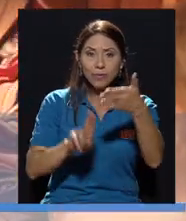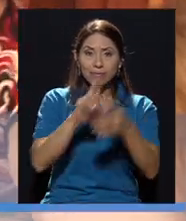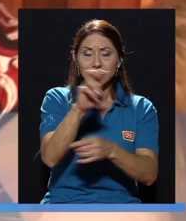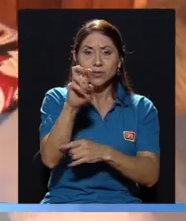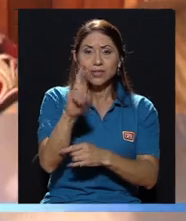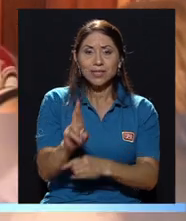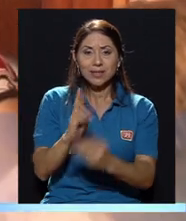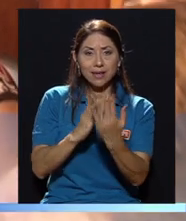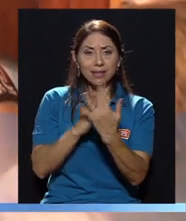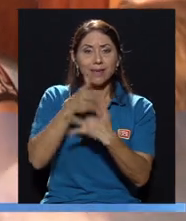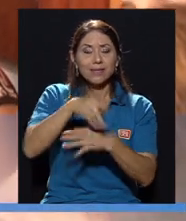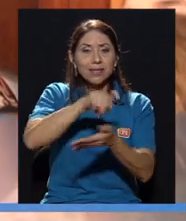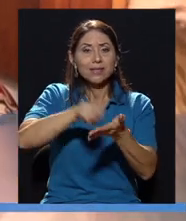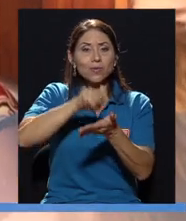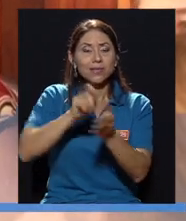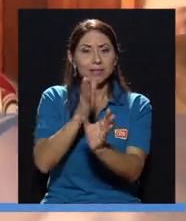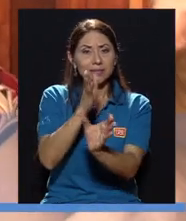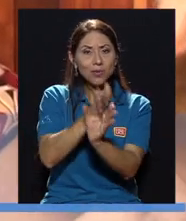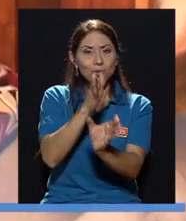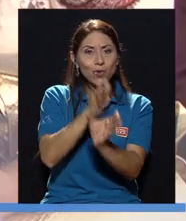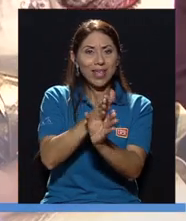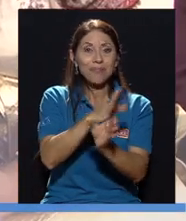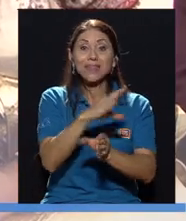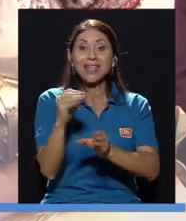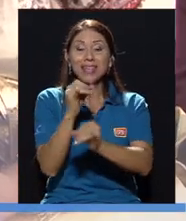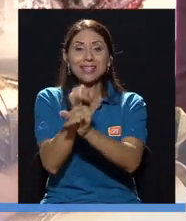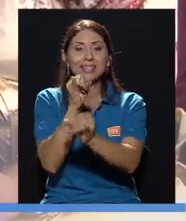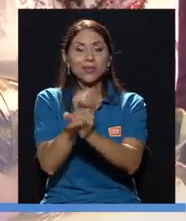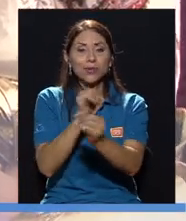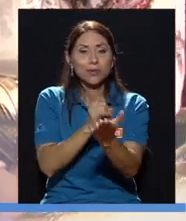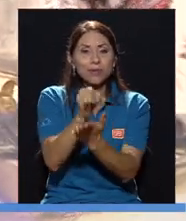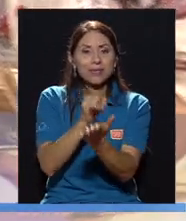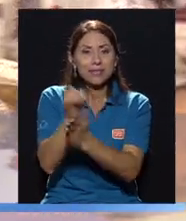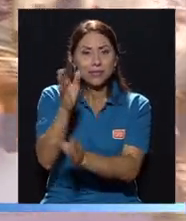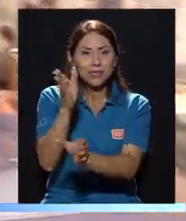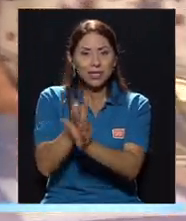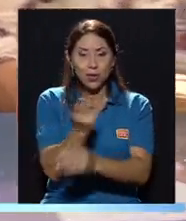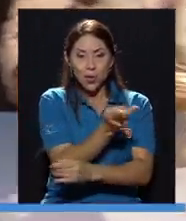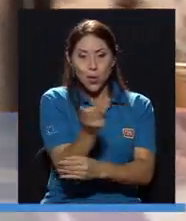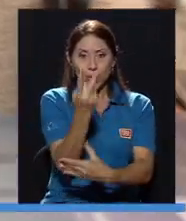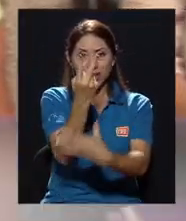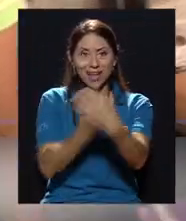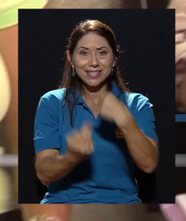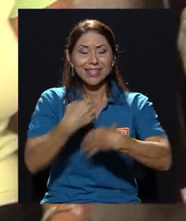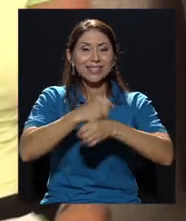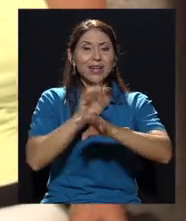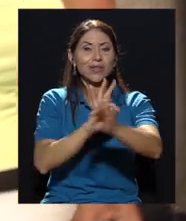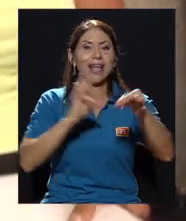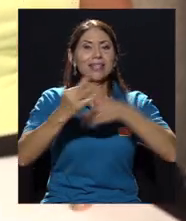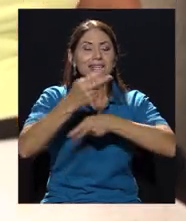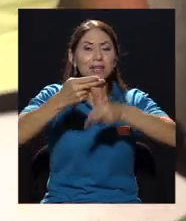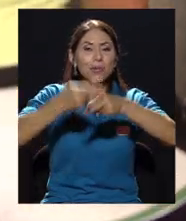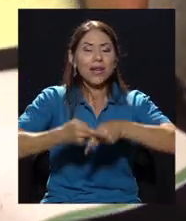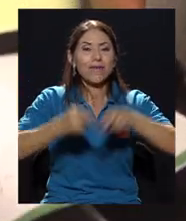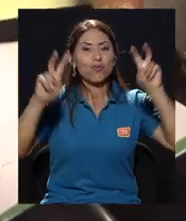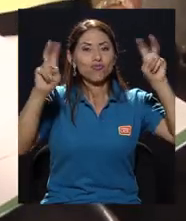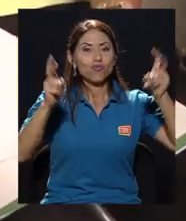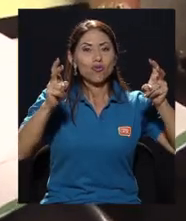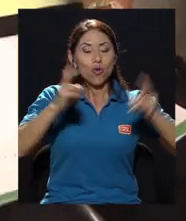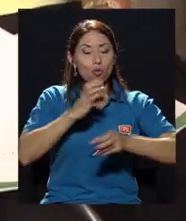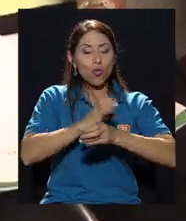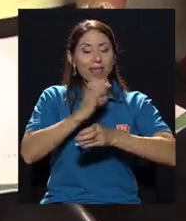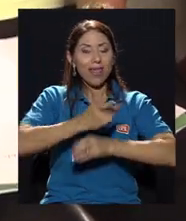La Universidad de Costa Rica, a través de la Escuela de Psicología y el Instituto de Investigaciones Psicológicas, realizaron el taller